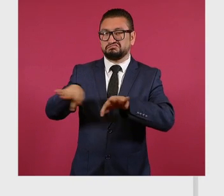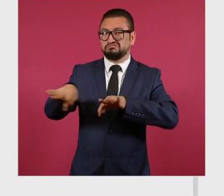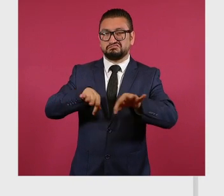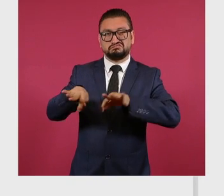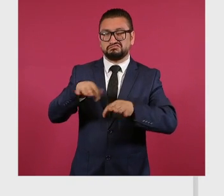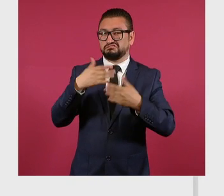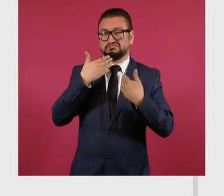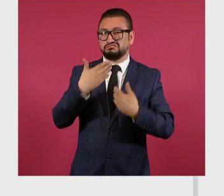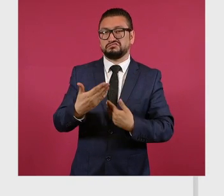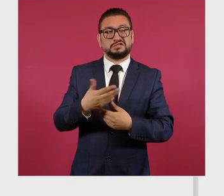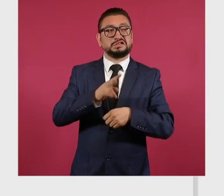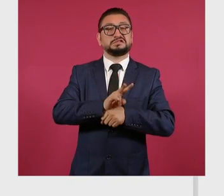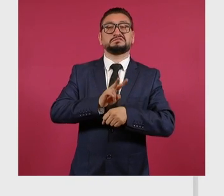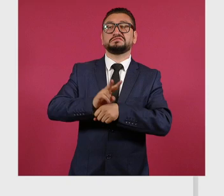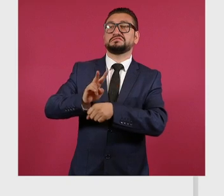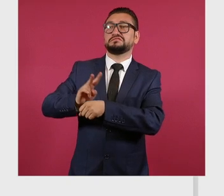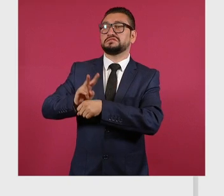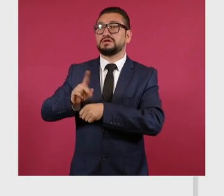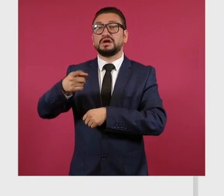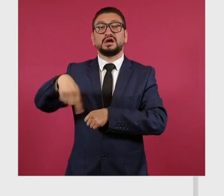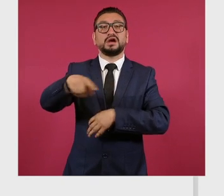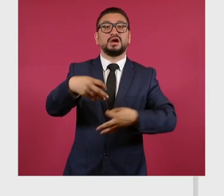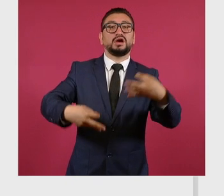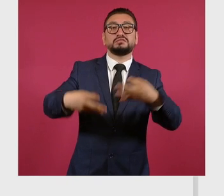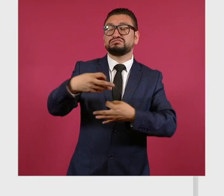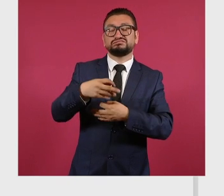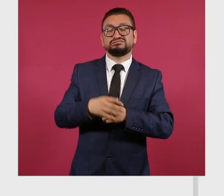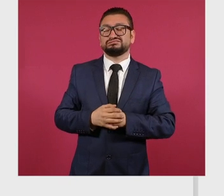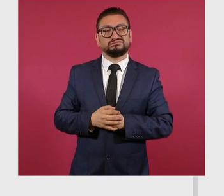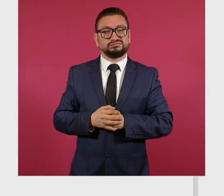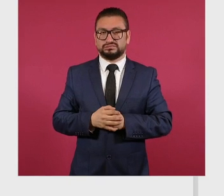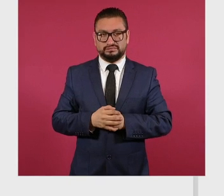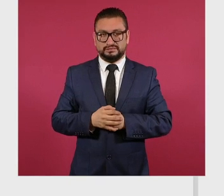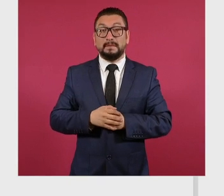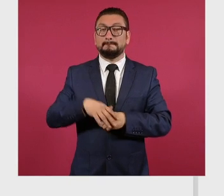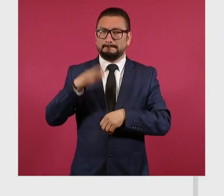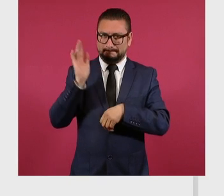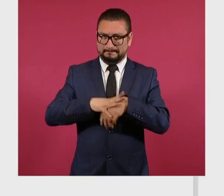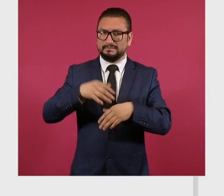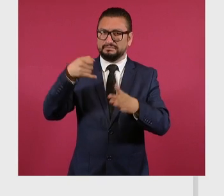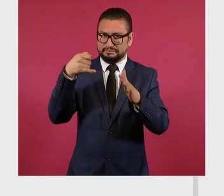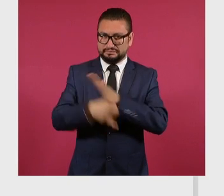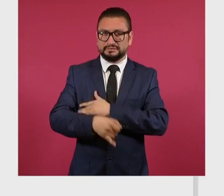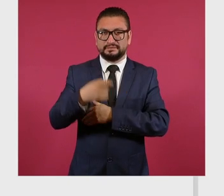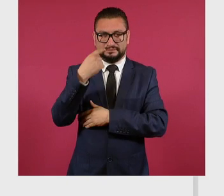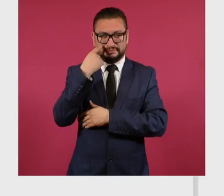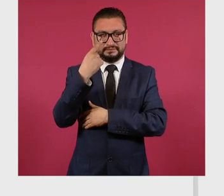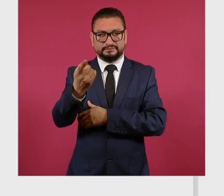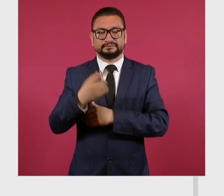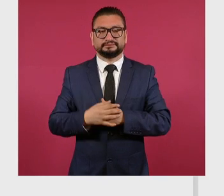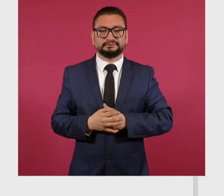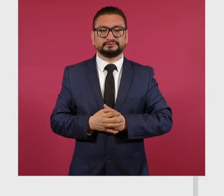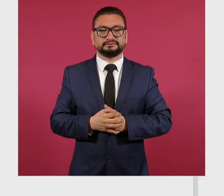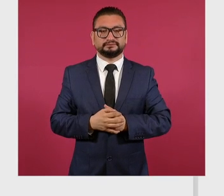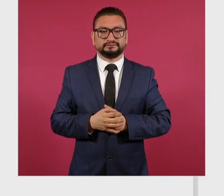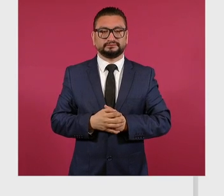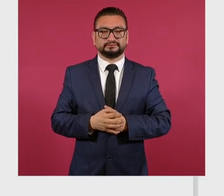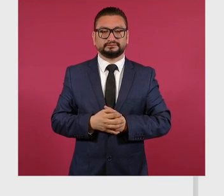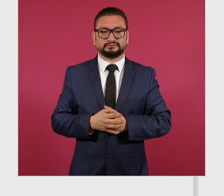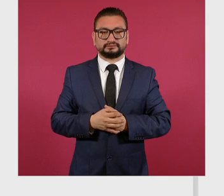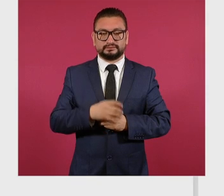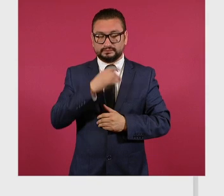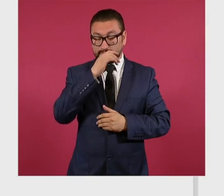vigilar el comportamiento de los jueces y vamos mucho más allá. En el caso del Ejecutivo, de las